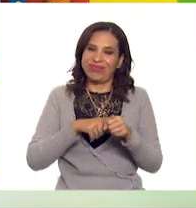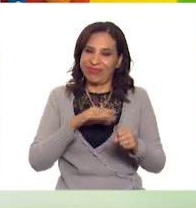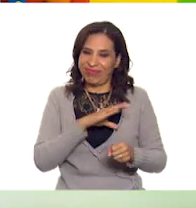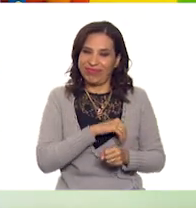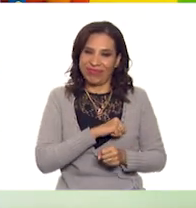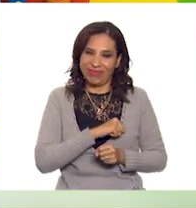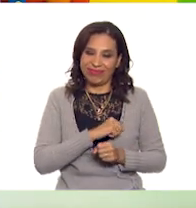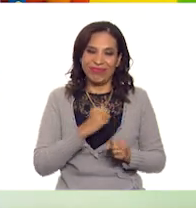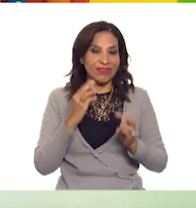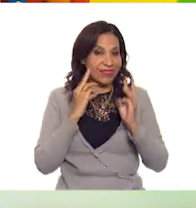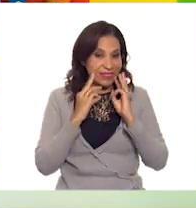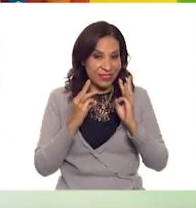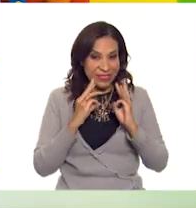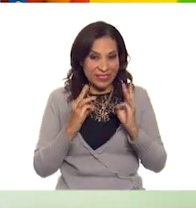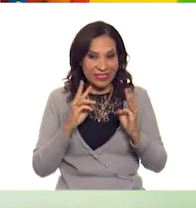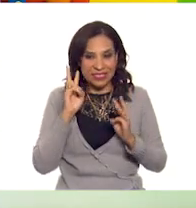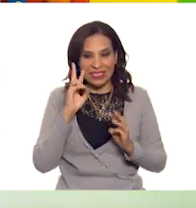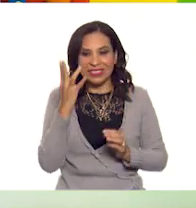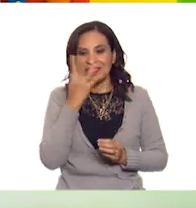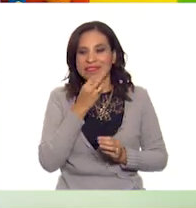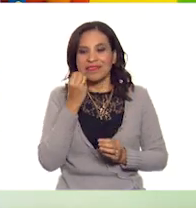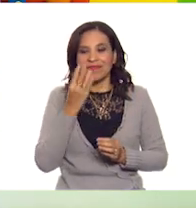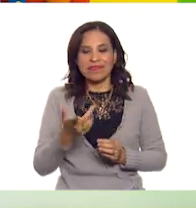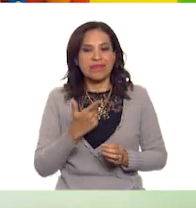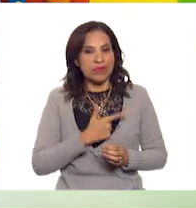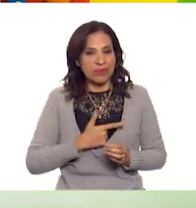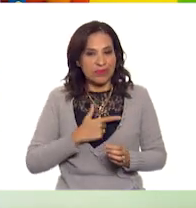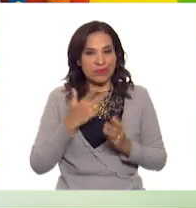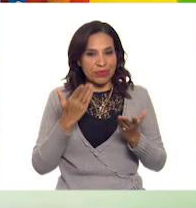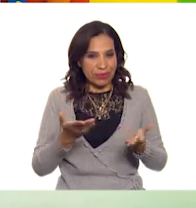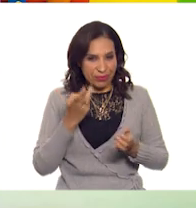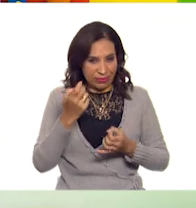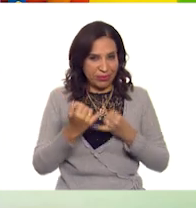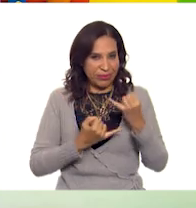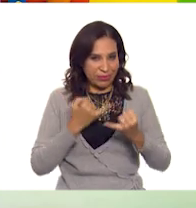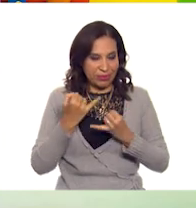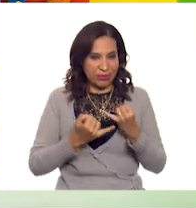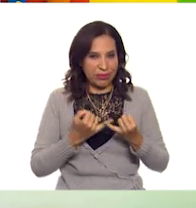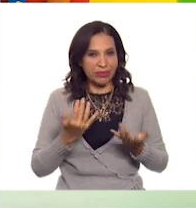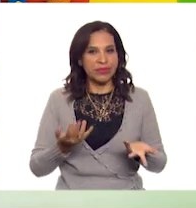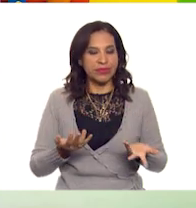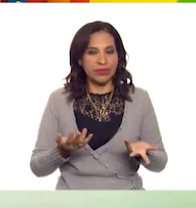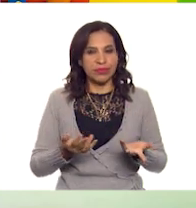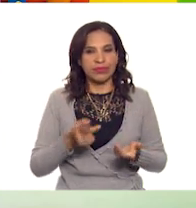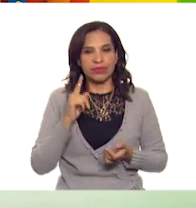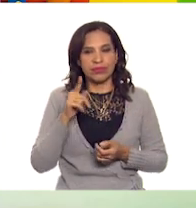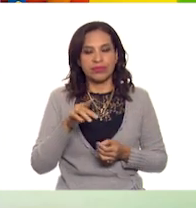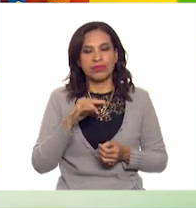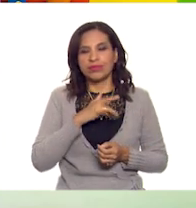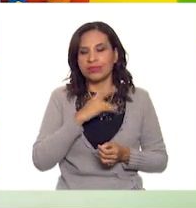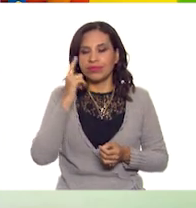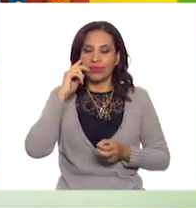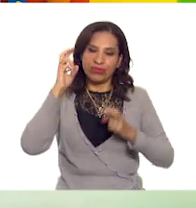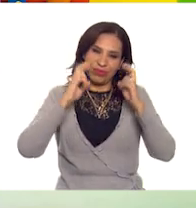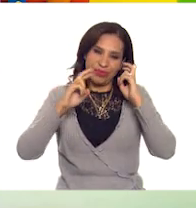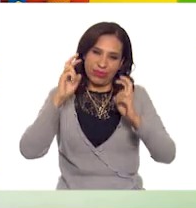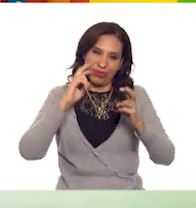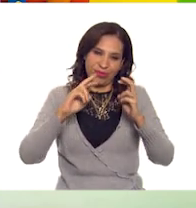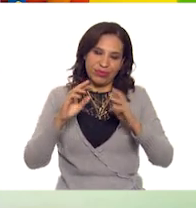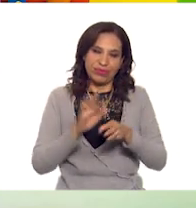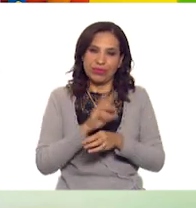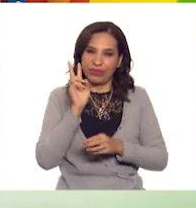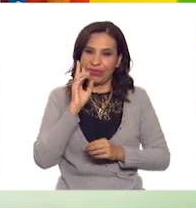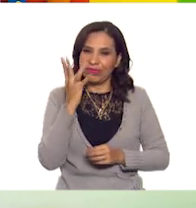favoritos. ¡Guau! ¡Qué maravilla! Me encanta ese juguete, sobre todo que te lleve a volar. Así